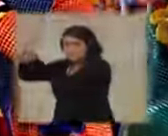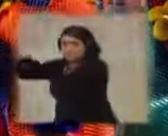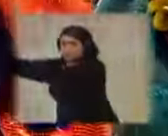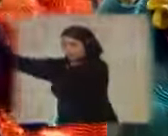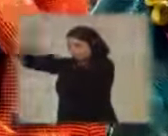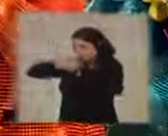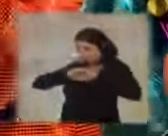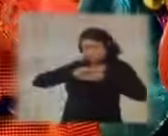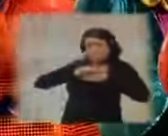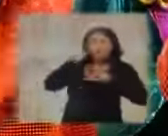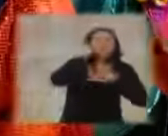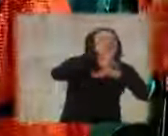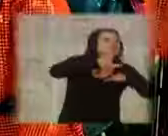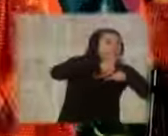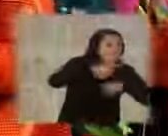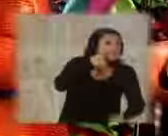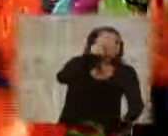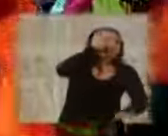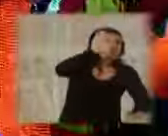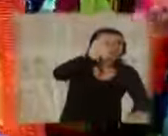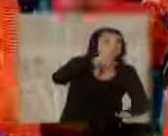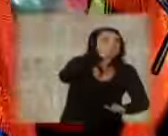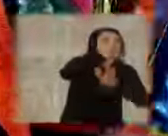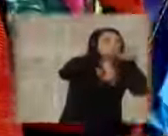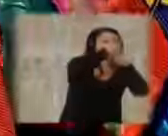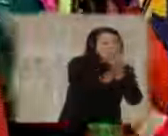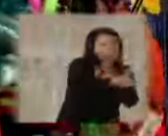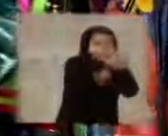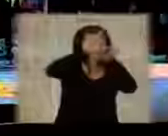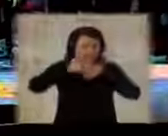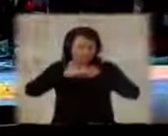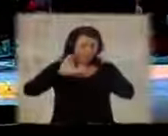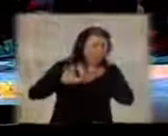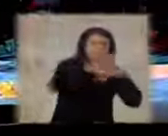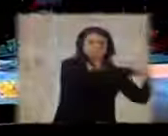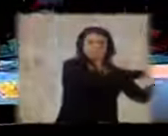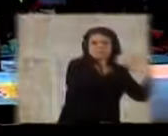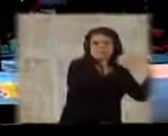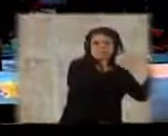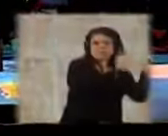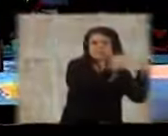Roque al loro, que la pasta que les paga para tener y feba.